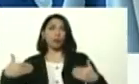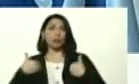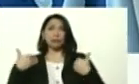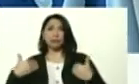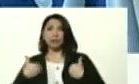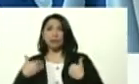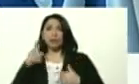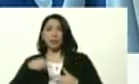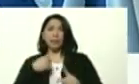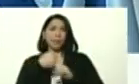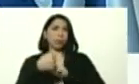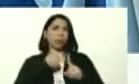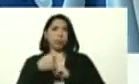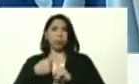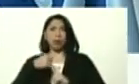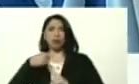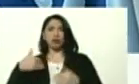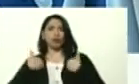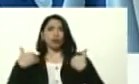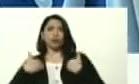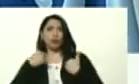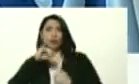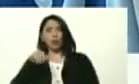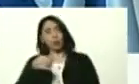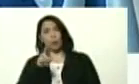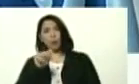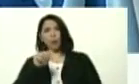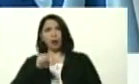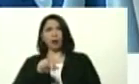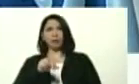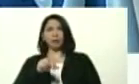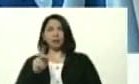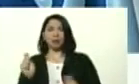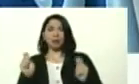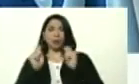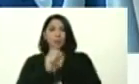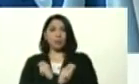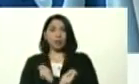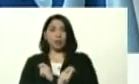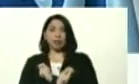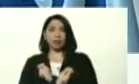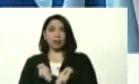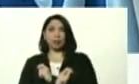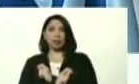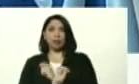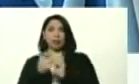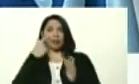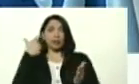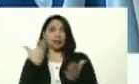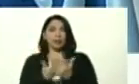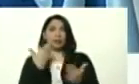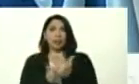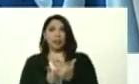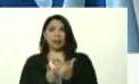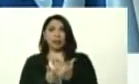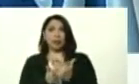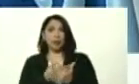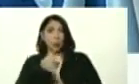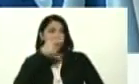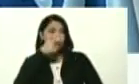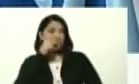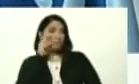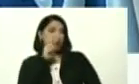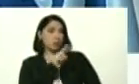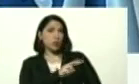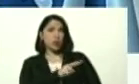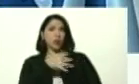Juan Romero, que como dije inicialmente se convierte en el testigo estrella, en el testigo presencial